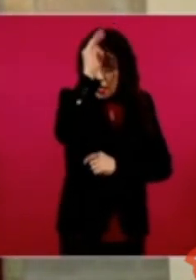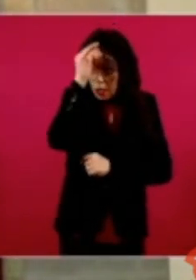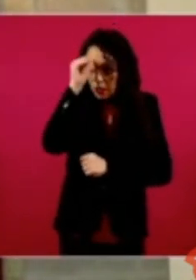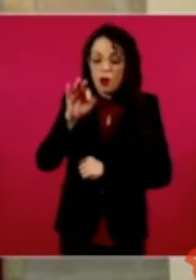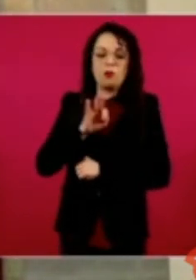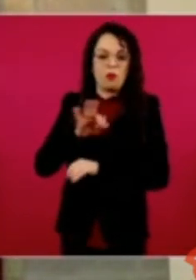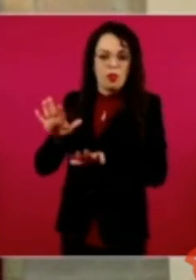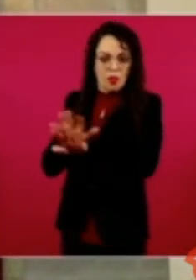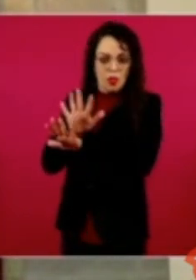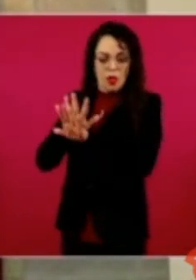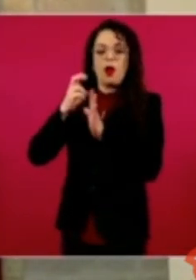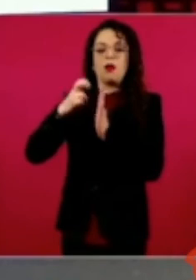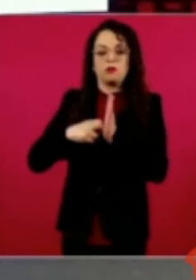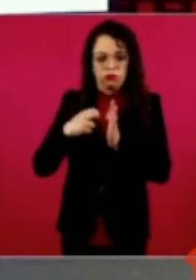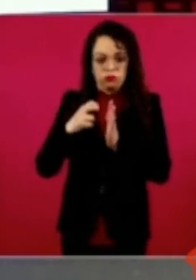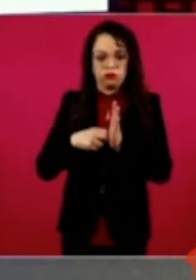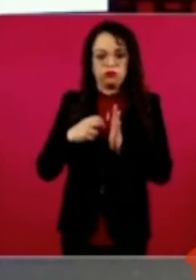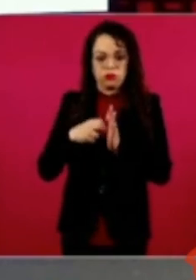En cada planilla